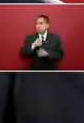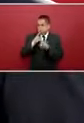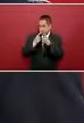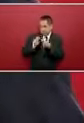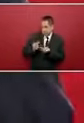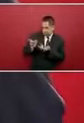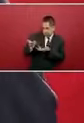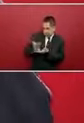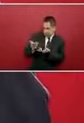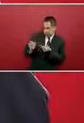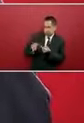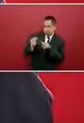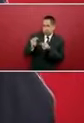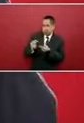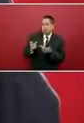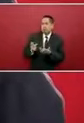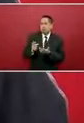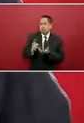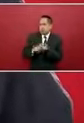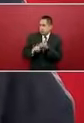negociábamos,